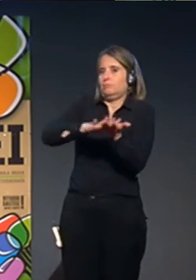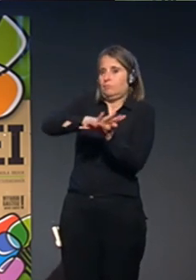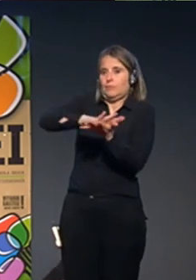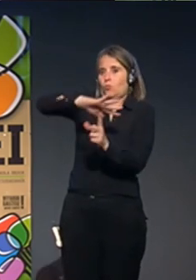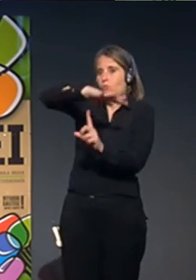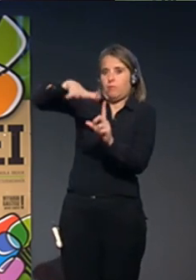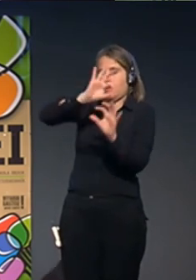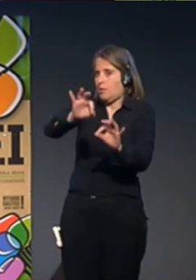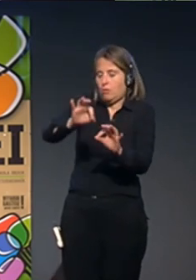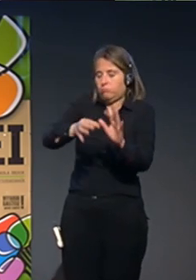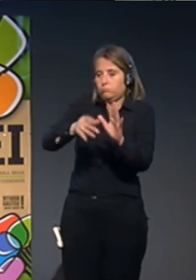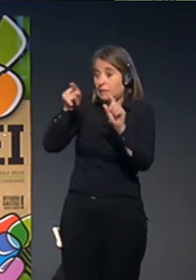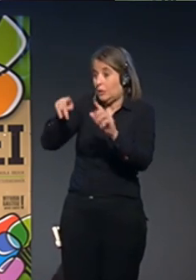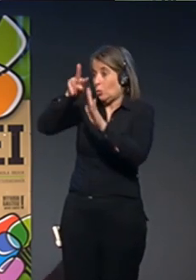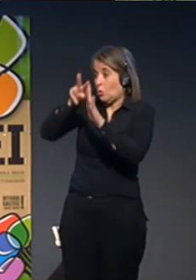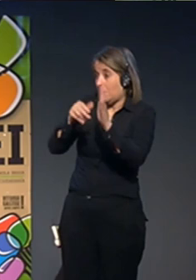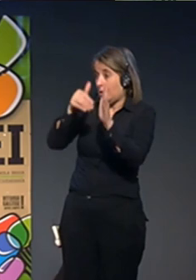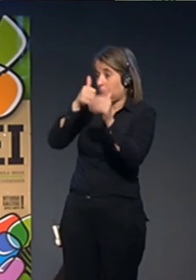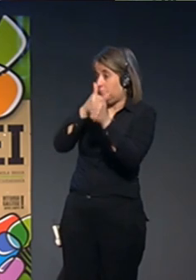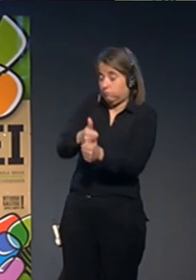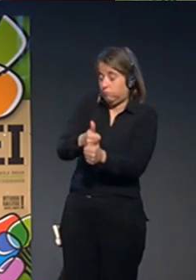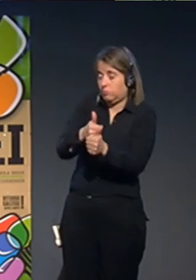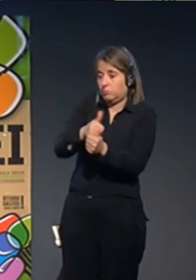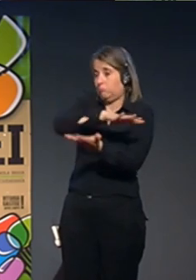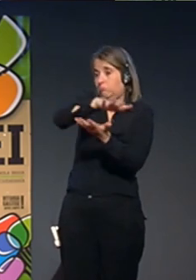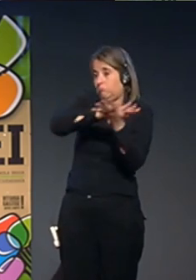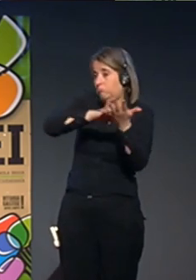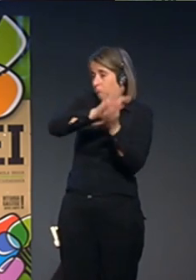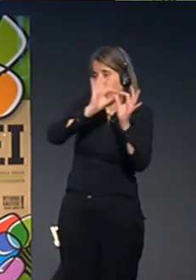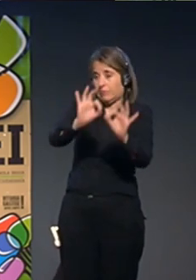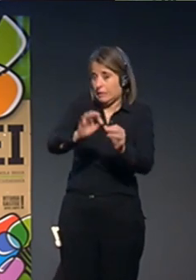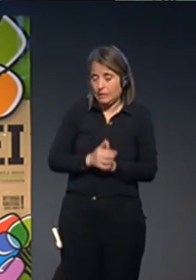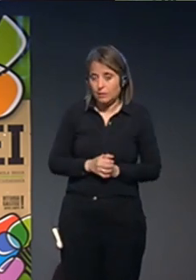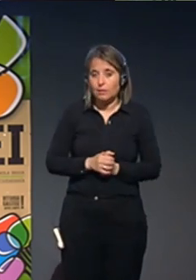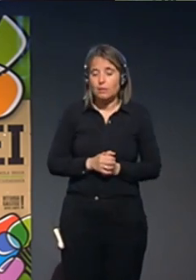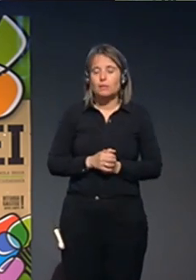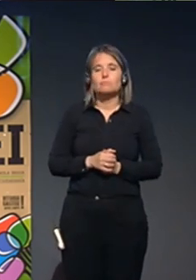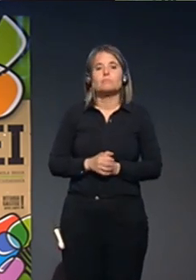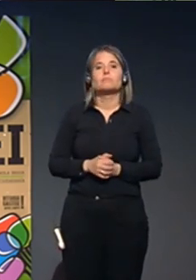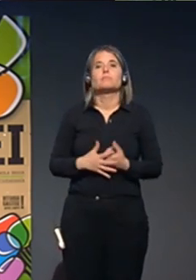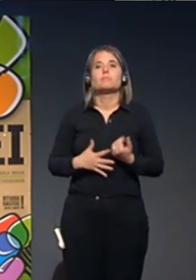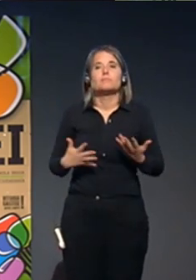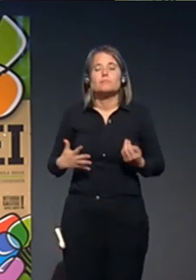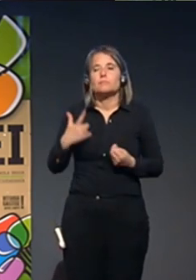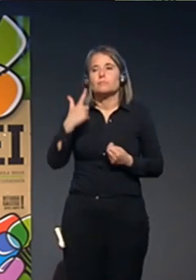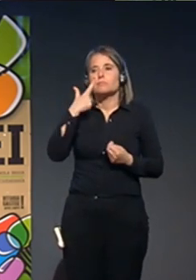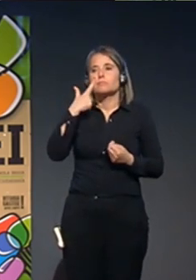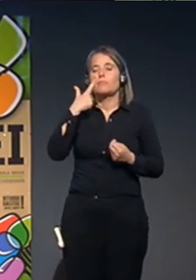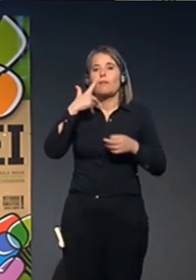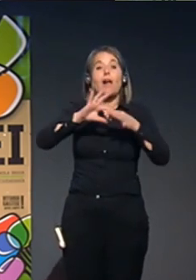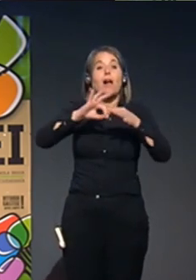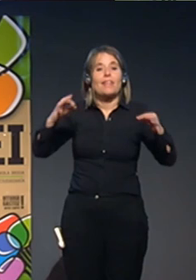ninguna duda rumbo al ecocidio Yo creo que es imprescindible ahora dices clo la cadena